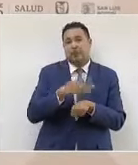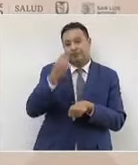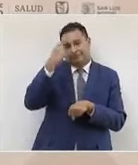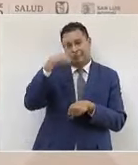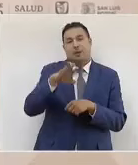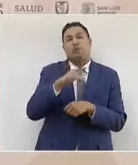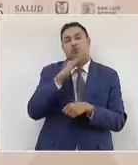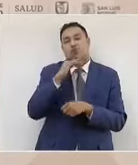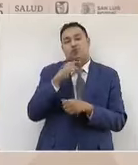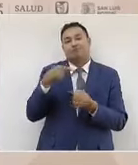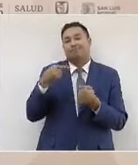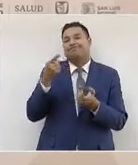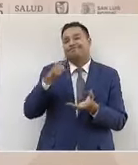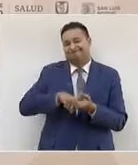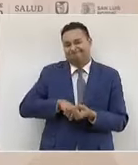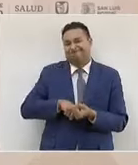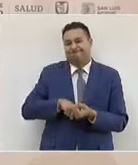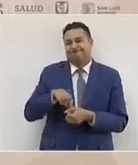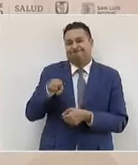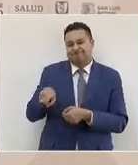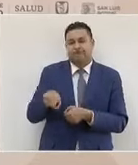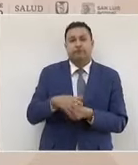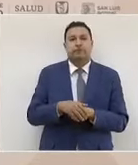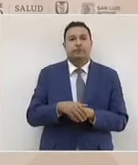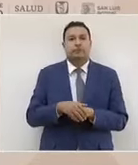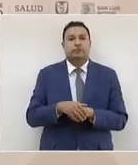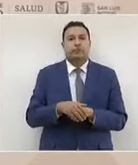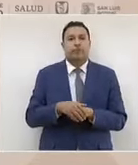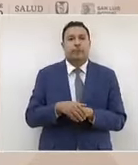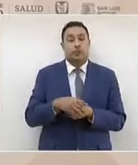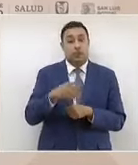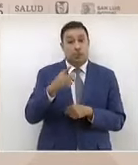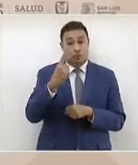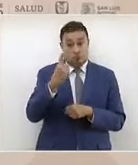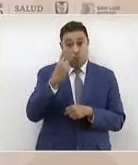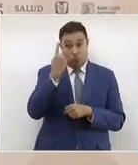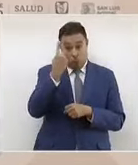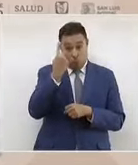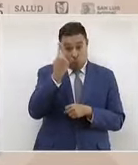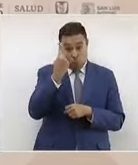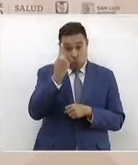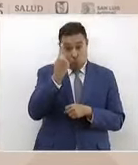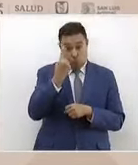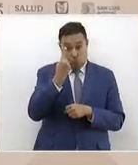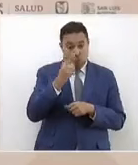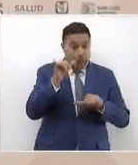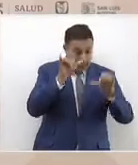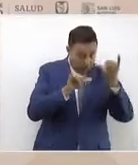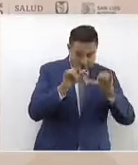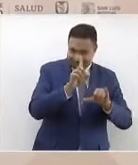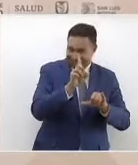había. Fíjense que una sola distribuidora, ni siquiera laboratorio, le